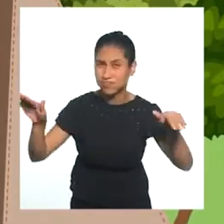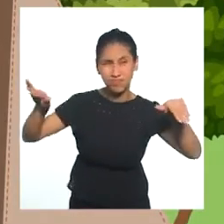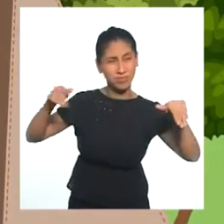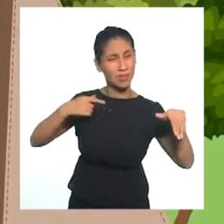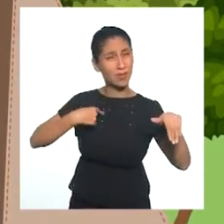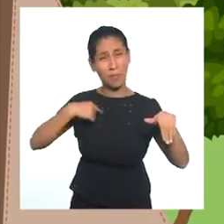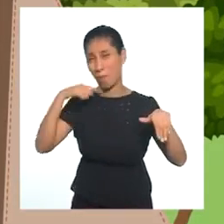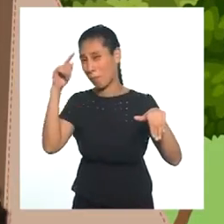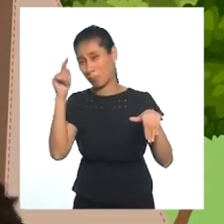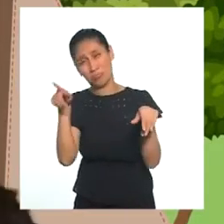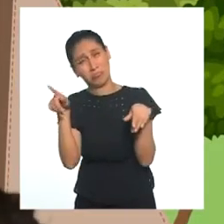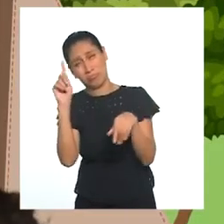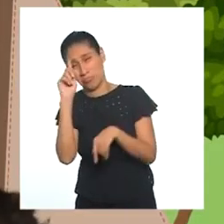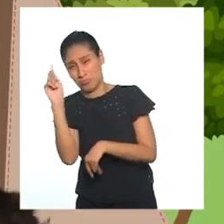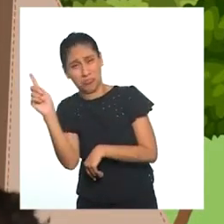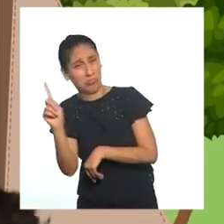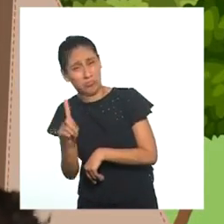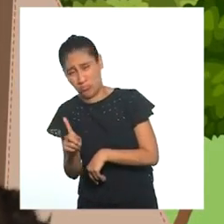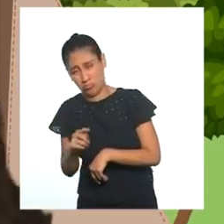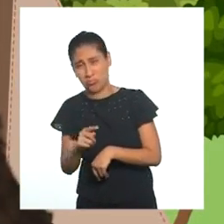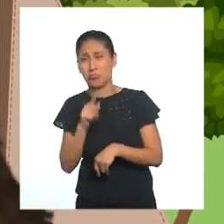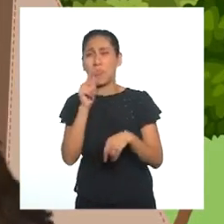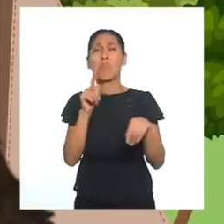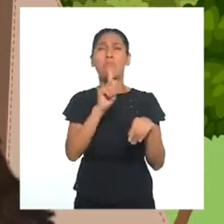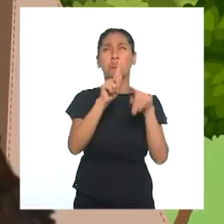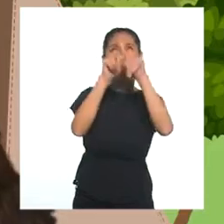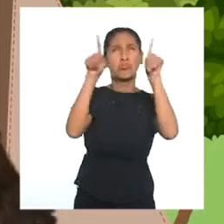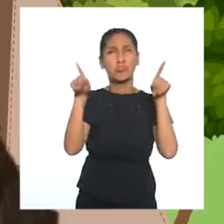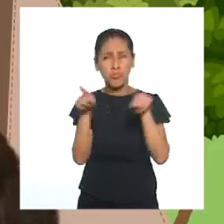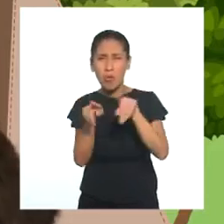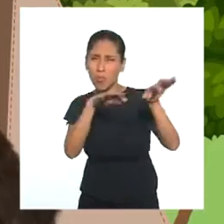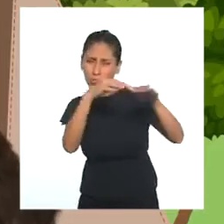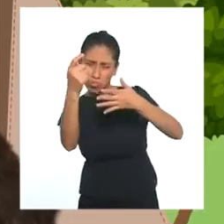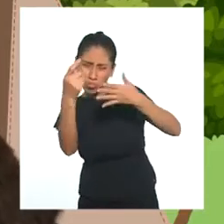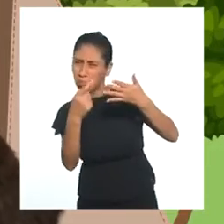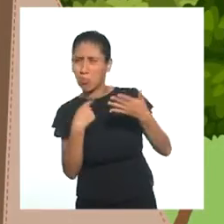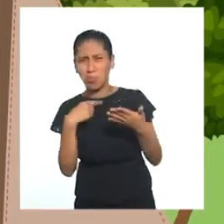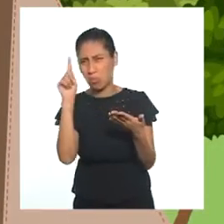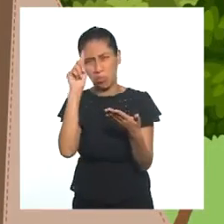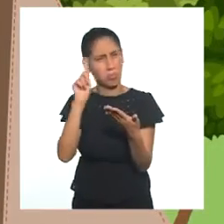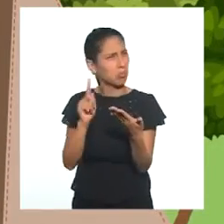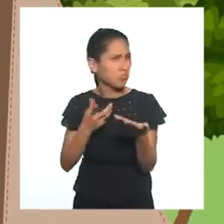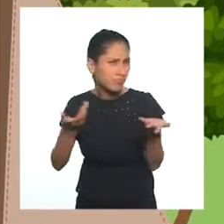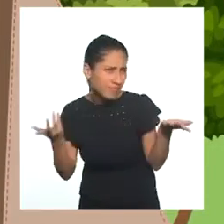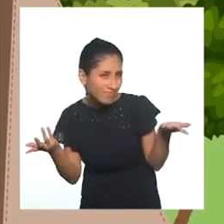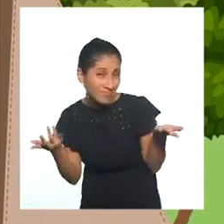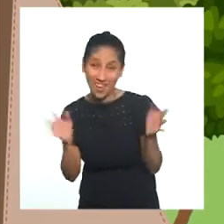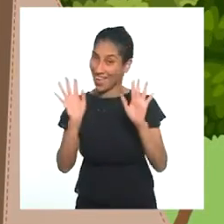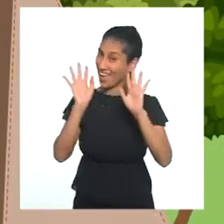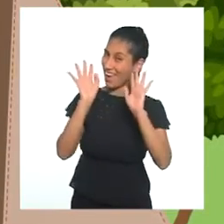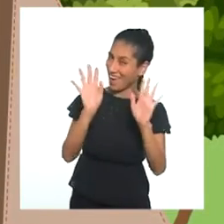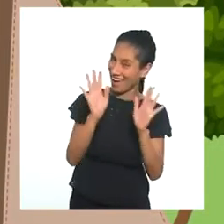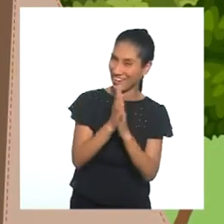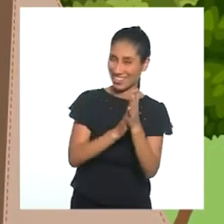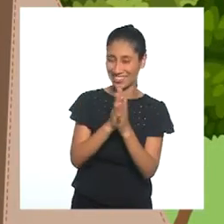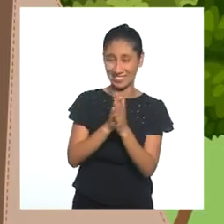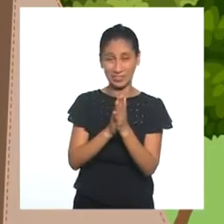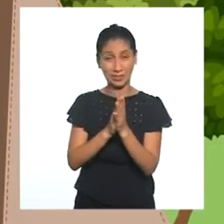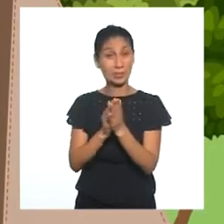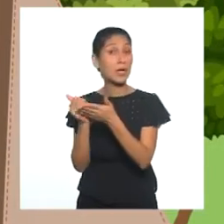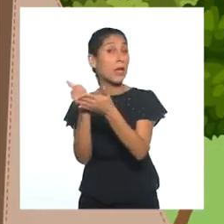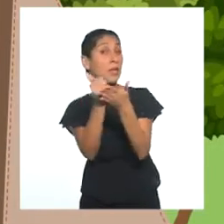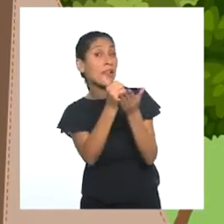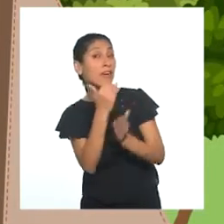¡Yo tampoco sé cómo se hace! ¡Ay, ay, no! ¿Saben qué nos